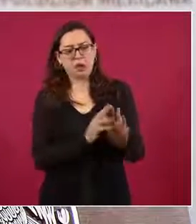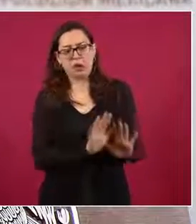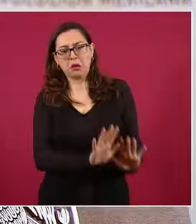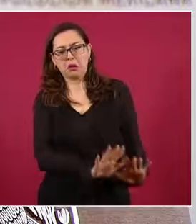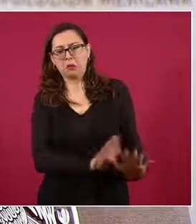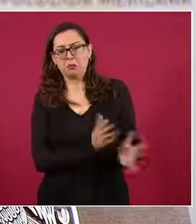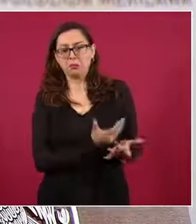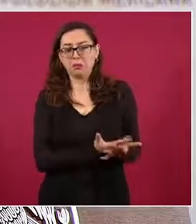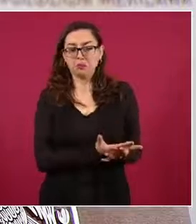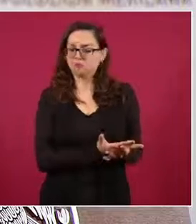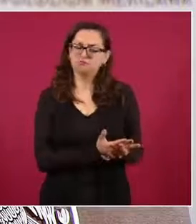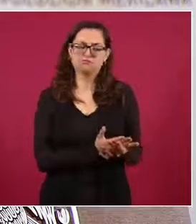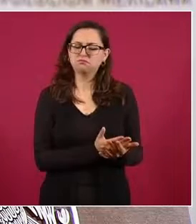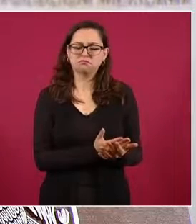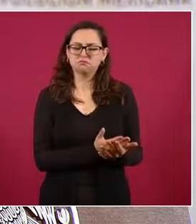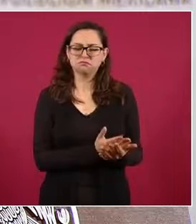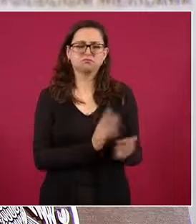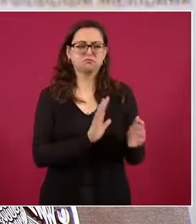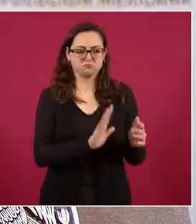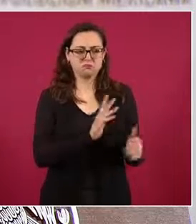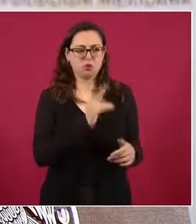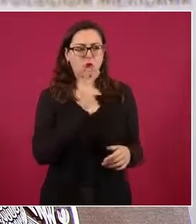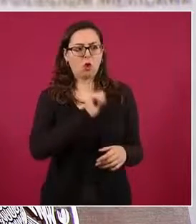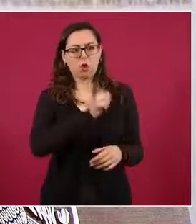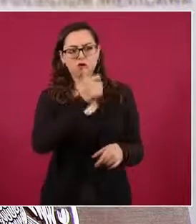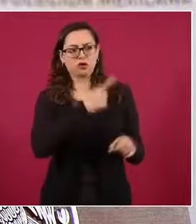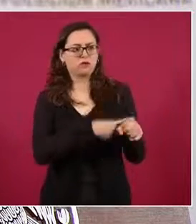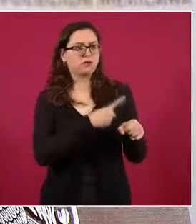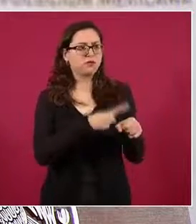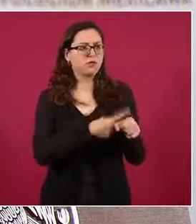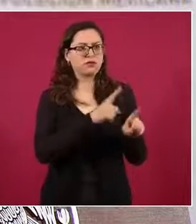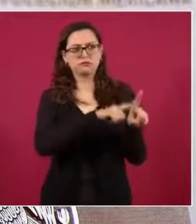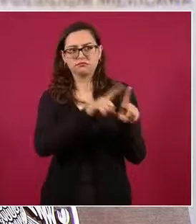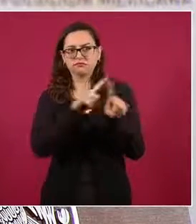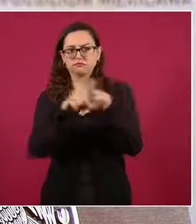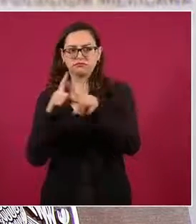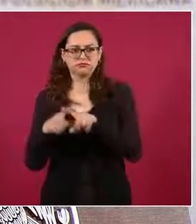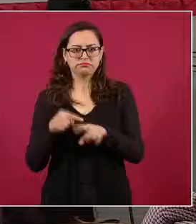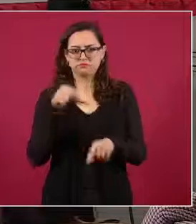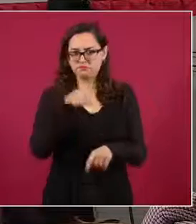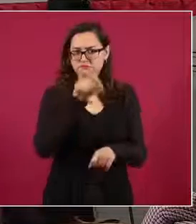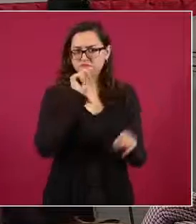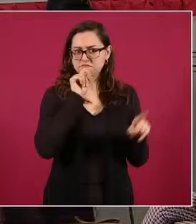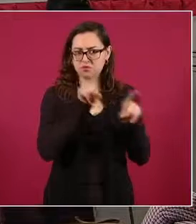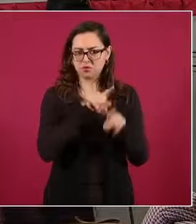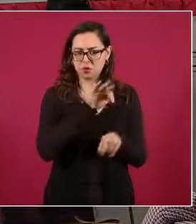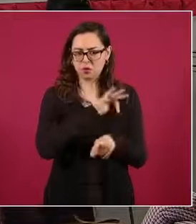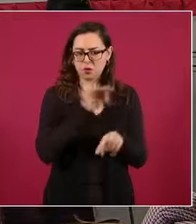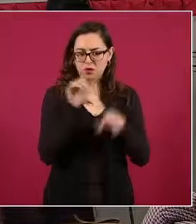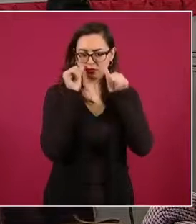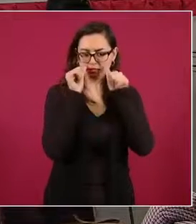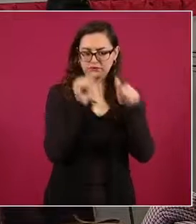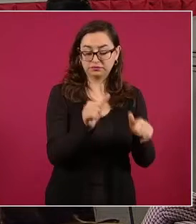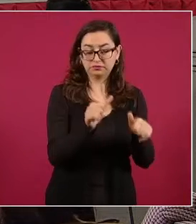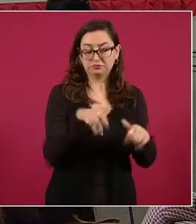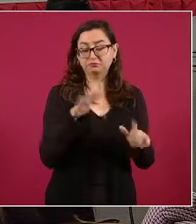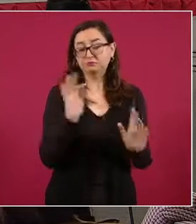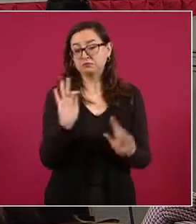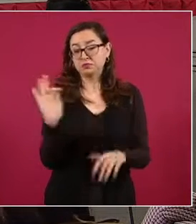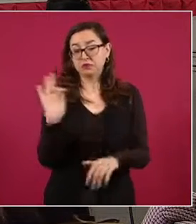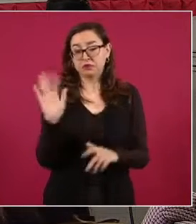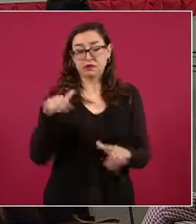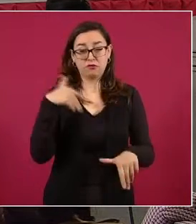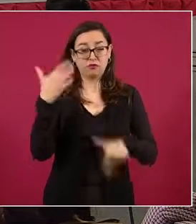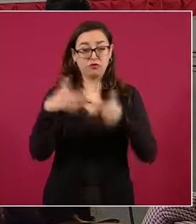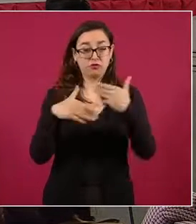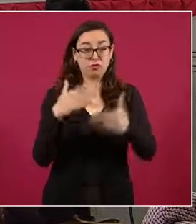ser reinstalada de manera rápida la posibilidad de que se atienda ahí una persona con COVID si fuera necesario.